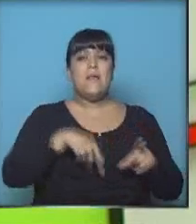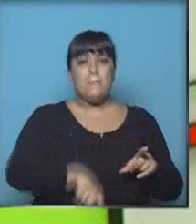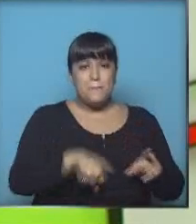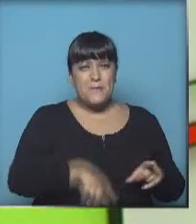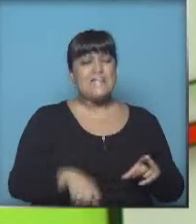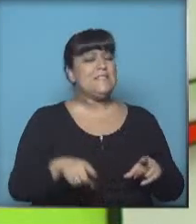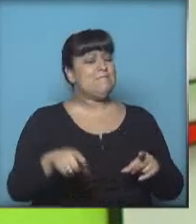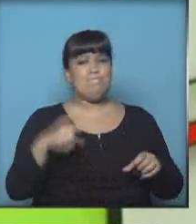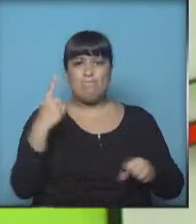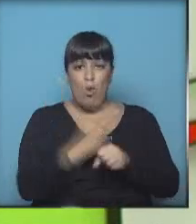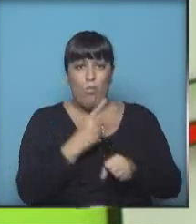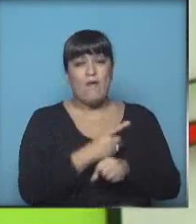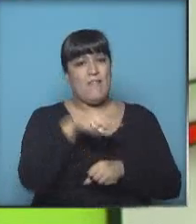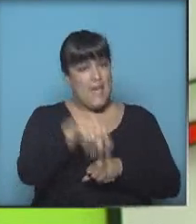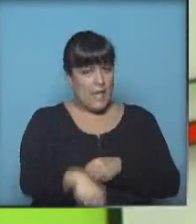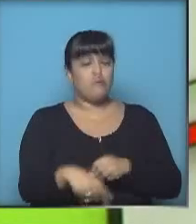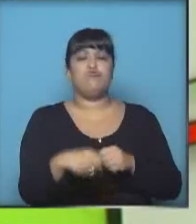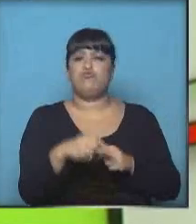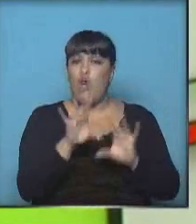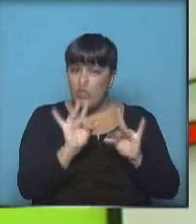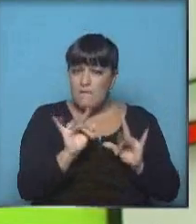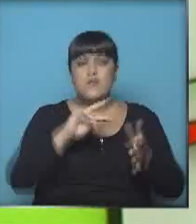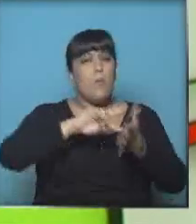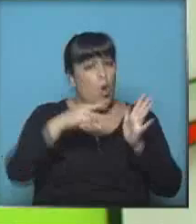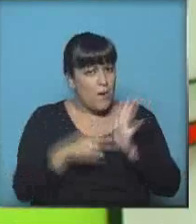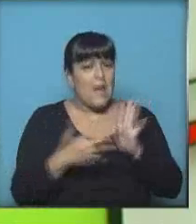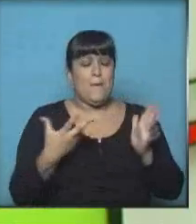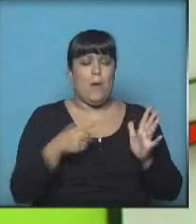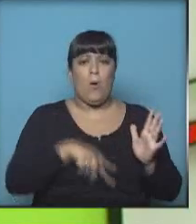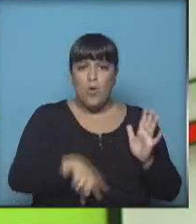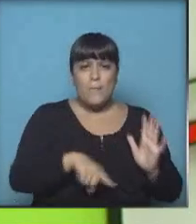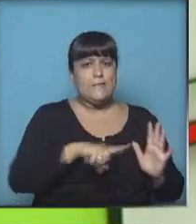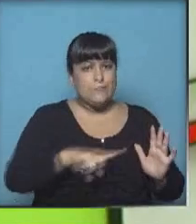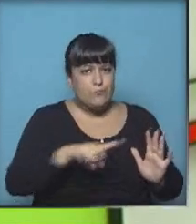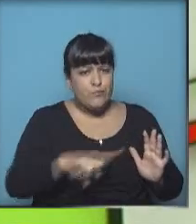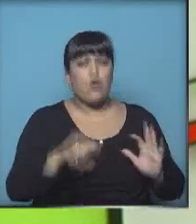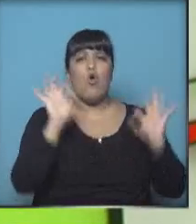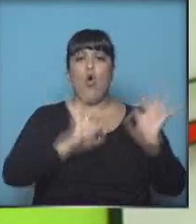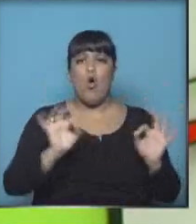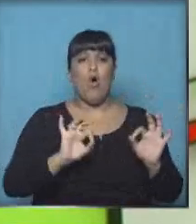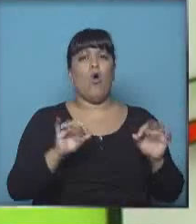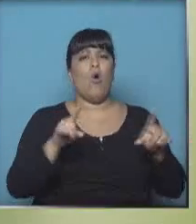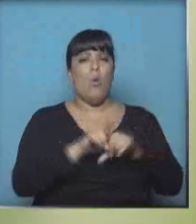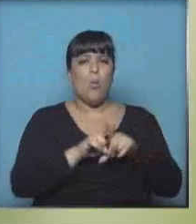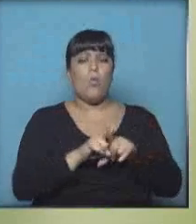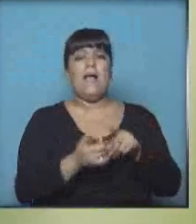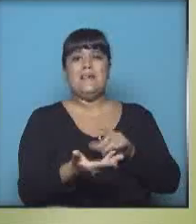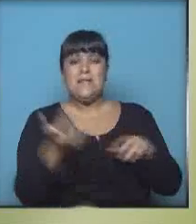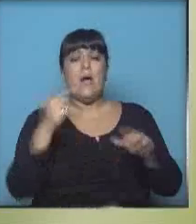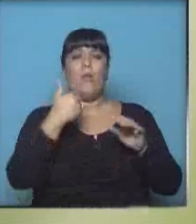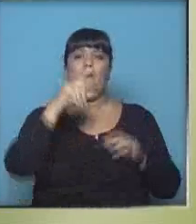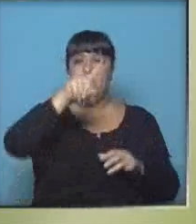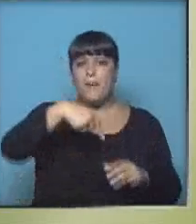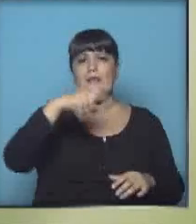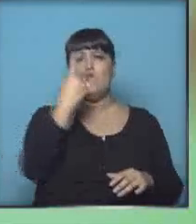claro, obviamente afectan mucho la calidad de vida de una mujer, o cuando tenemos un descenso completo se producen úlceras de decúbito,